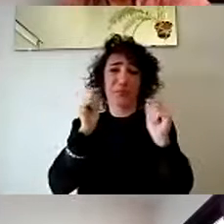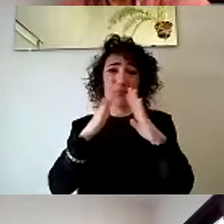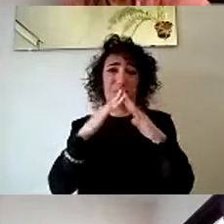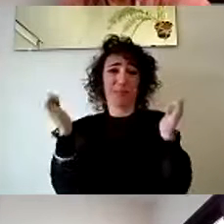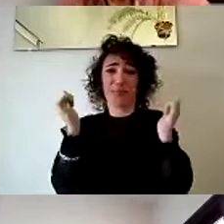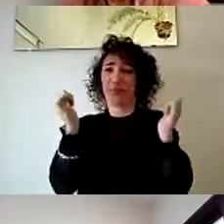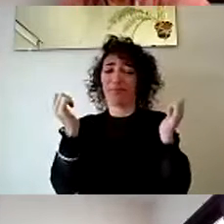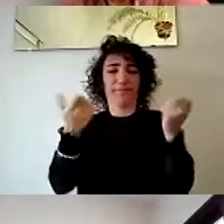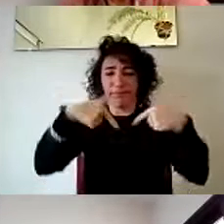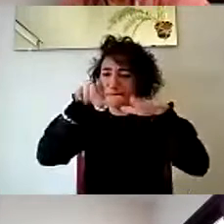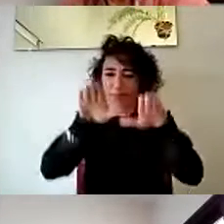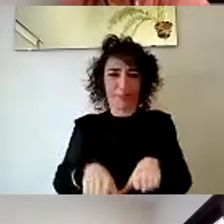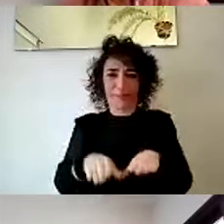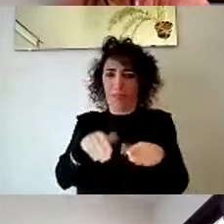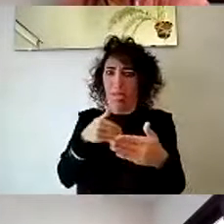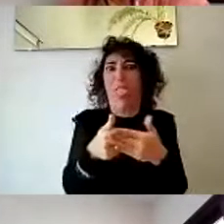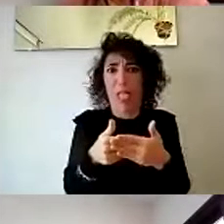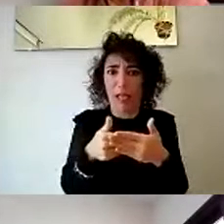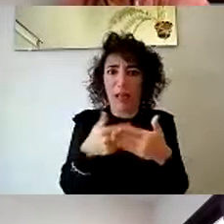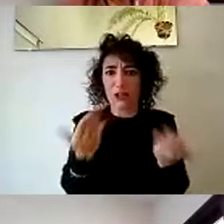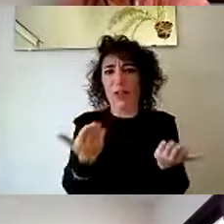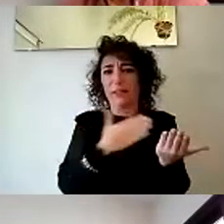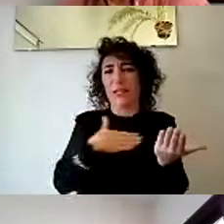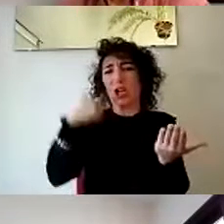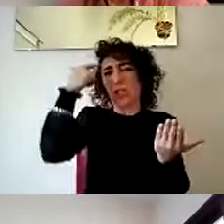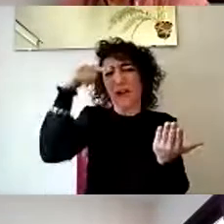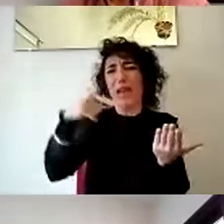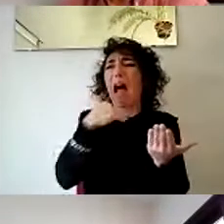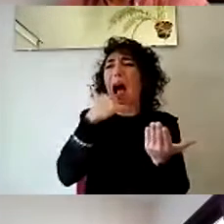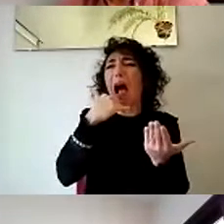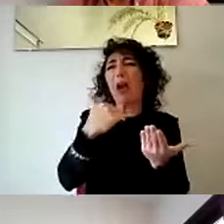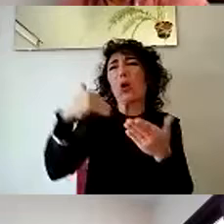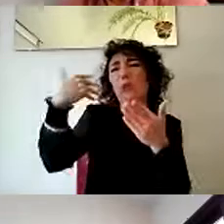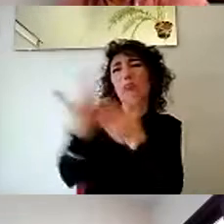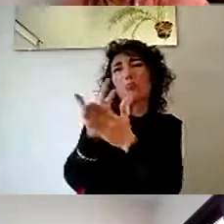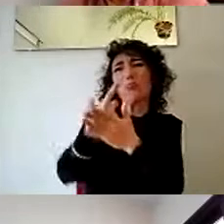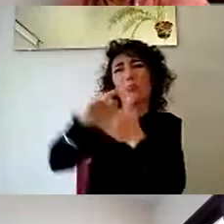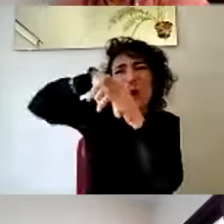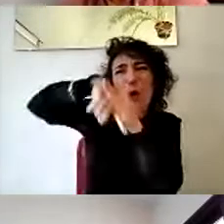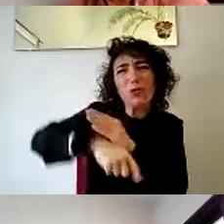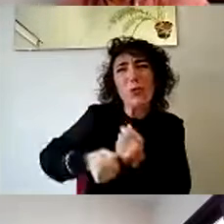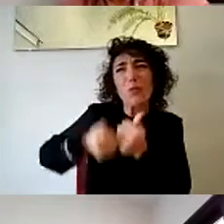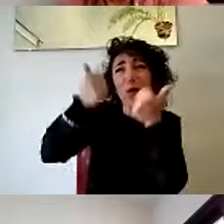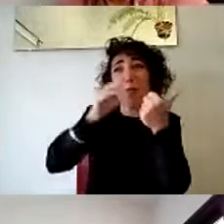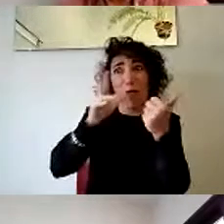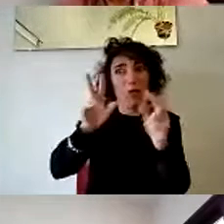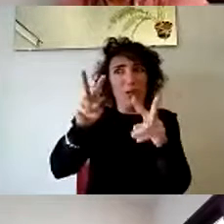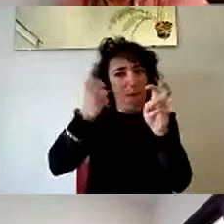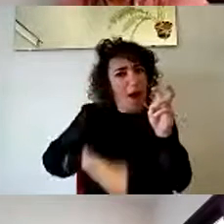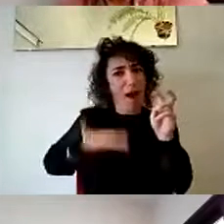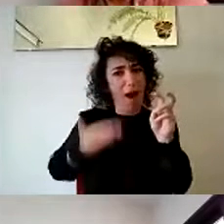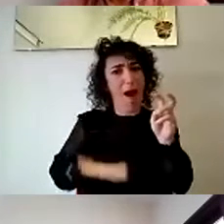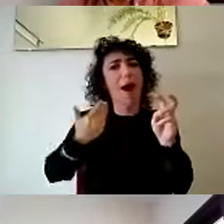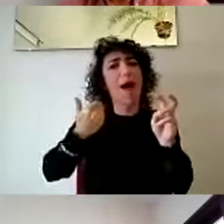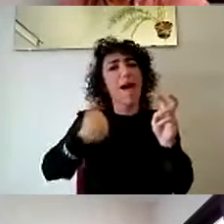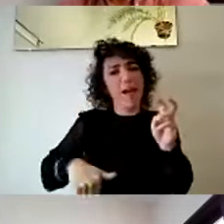sí me gustaría pues preguntarle si puede profundizar lo que es algo más en algo tan importante, que es verdad que se ha llevado lo que